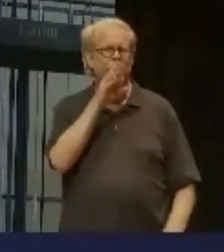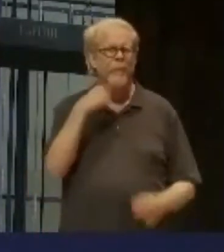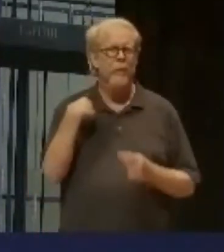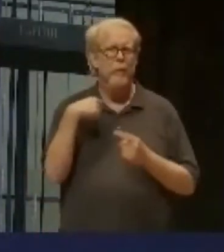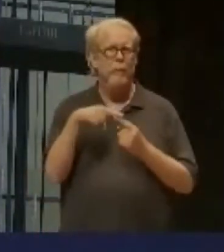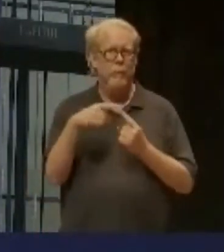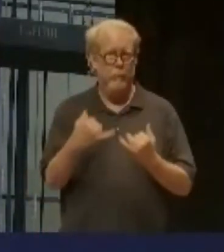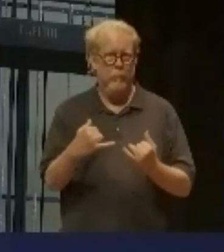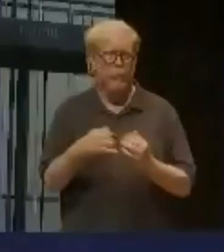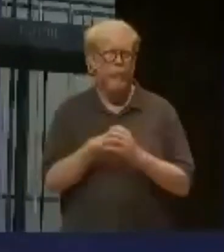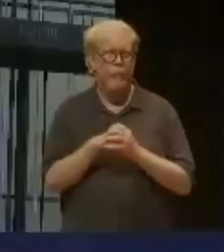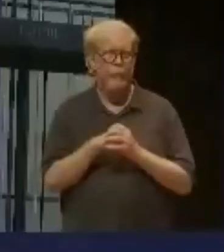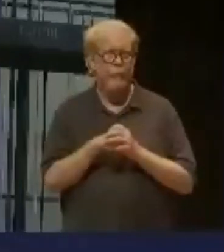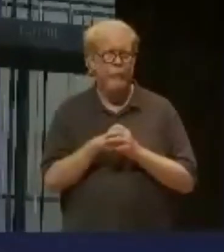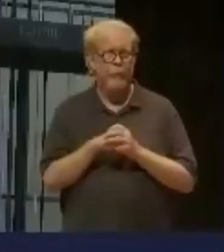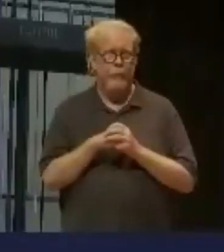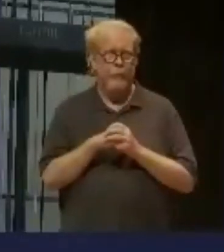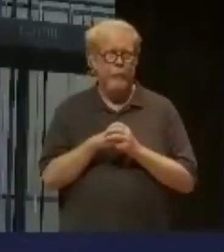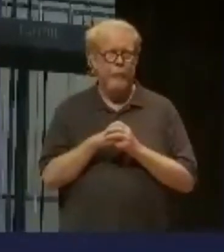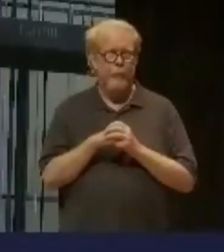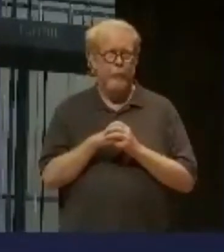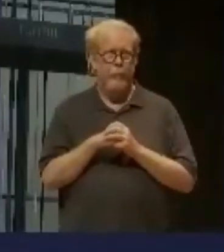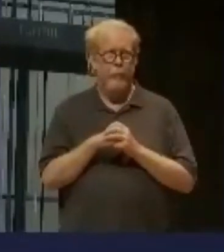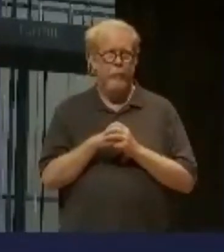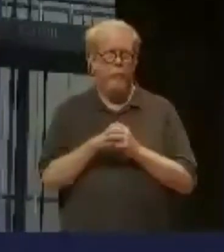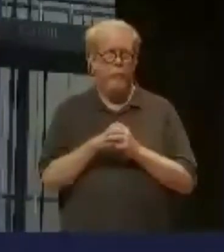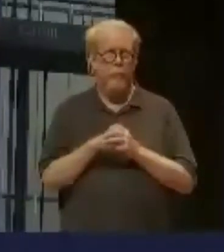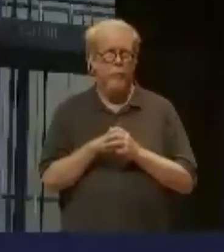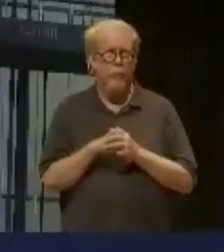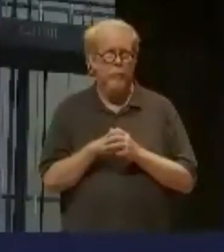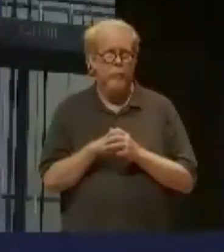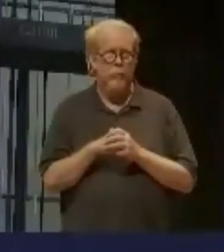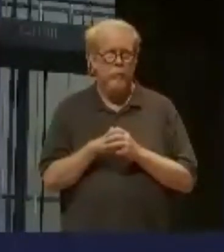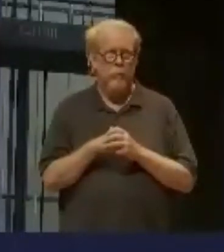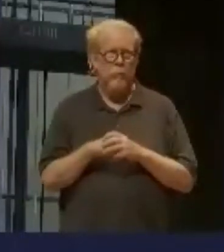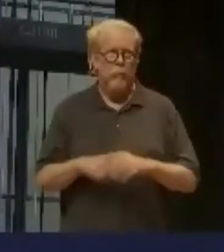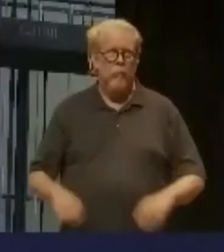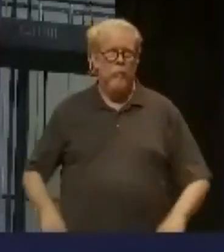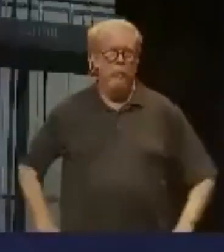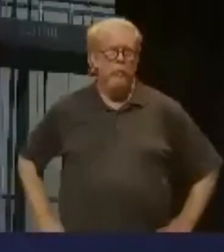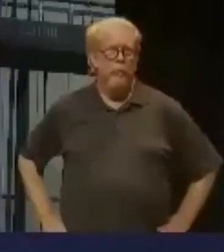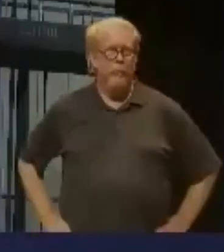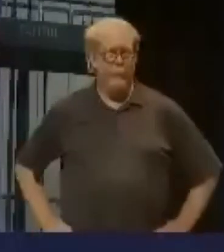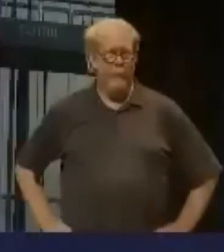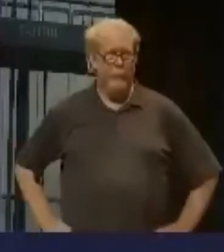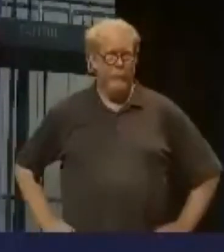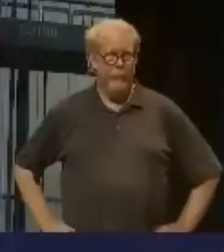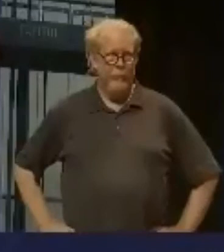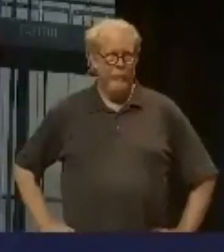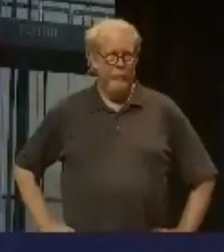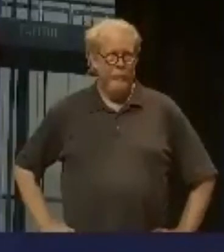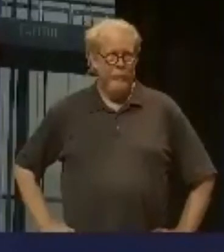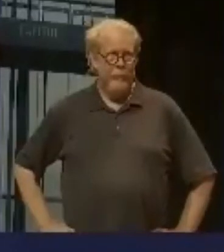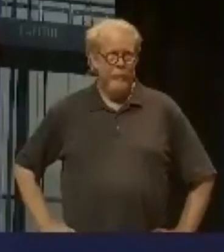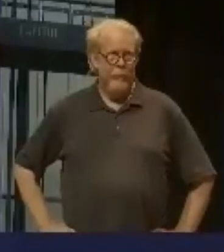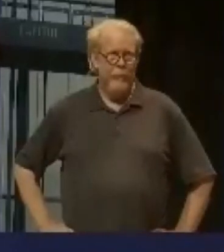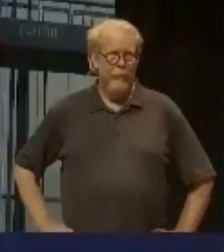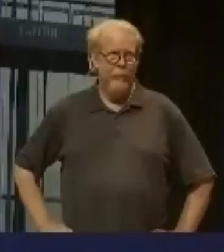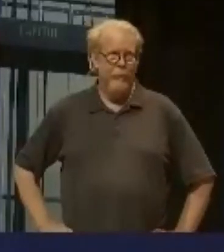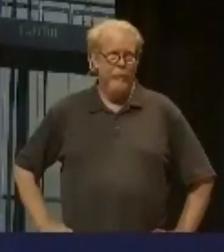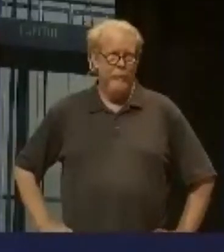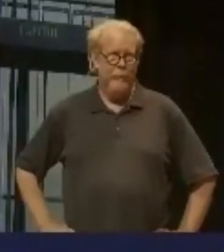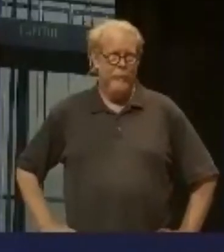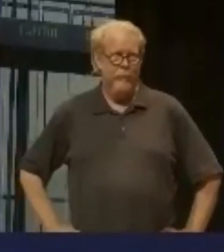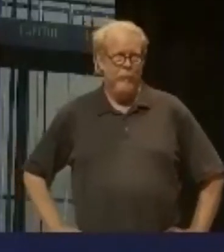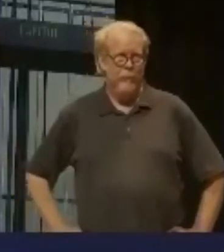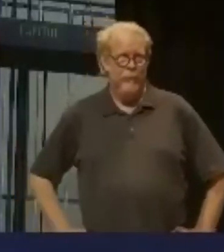Si los estudiantes son menores de 18 años, los padres tienen que ir con el estudiante. Y University